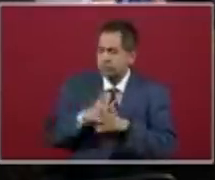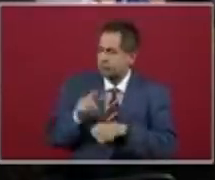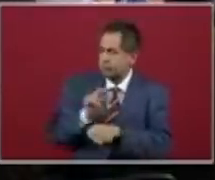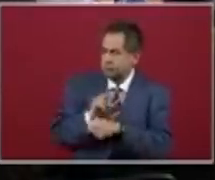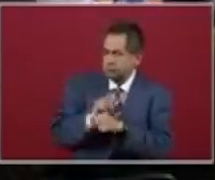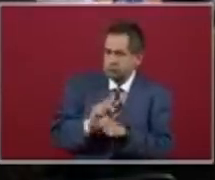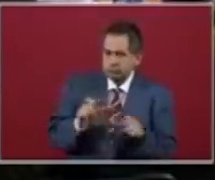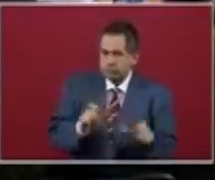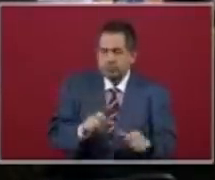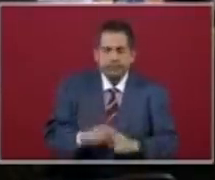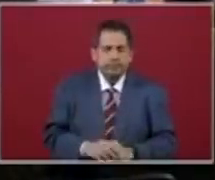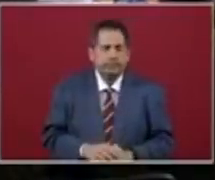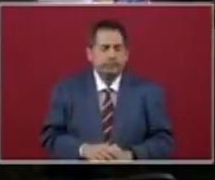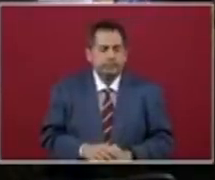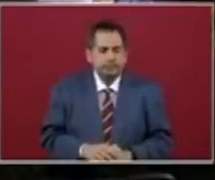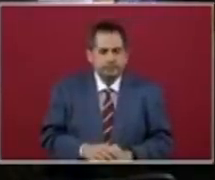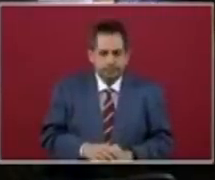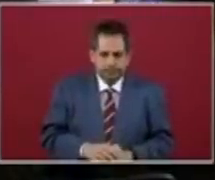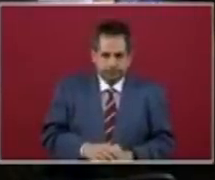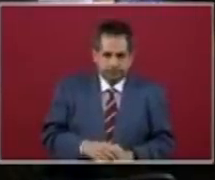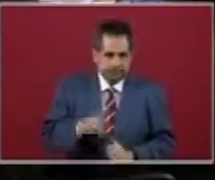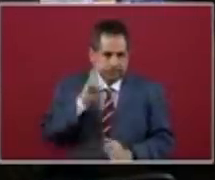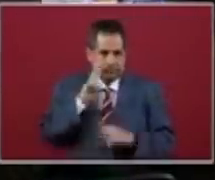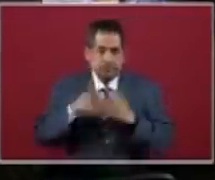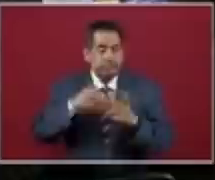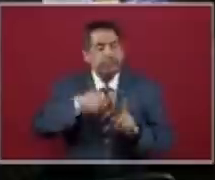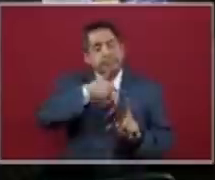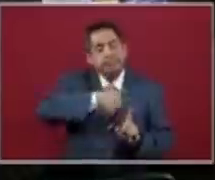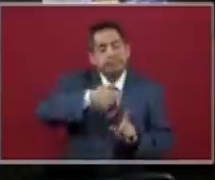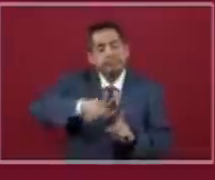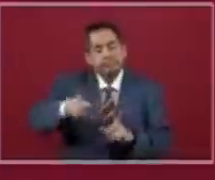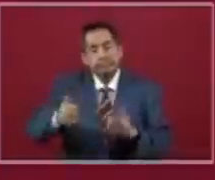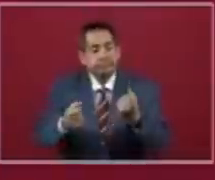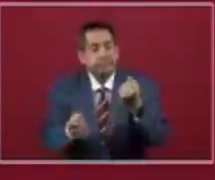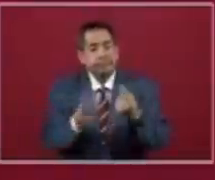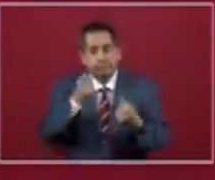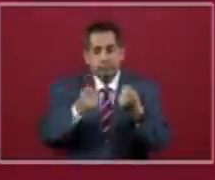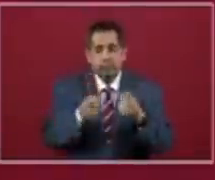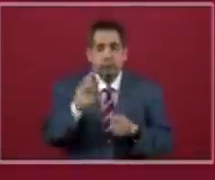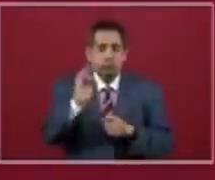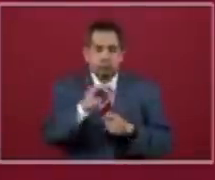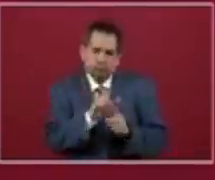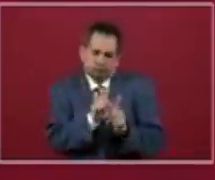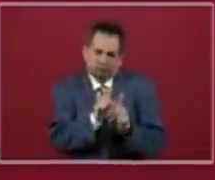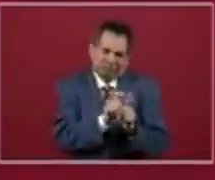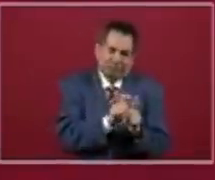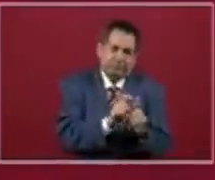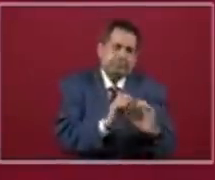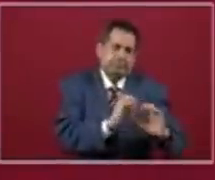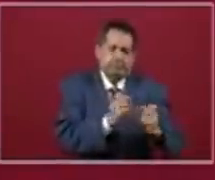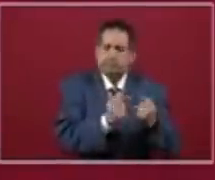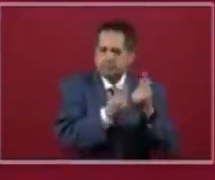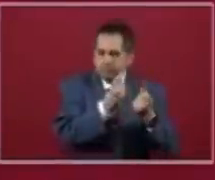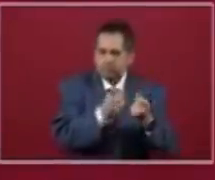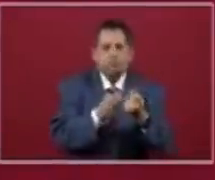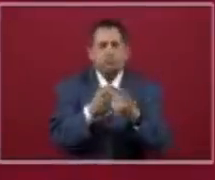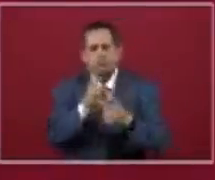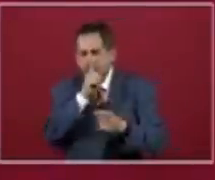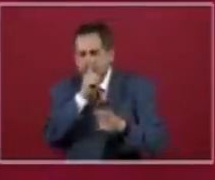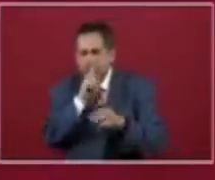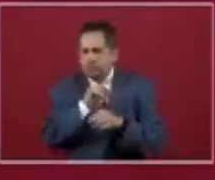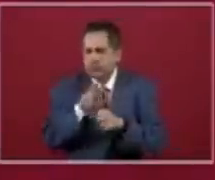resguardo? Bueno, vamos a ver caso por caso, pero seguramente habrá casos donde lo tengamos que hacer y lo tendremos que resolver de una forma u